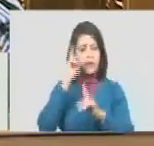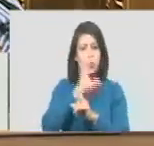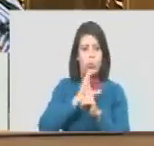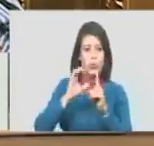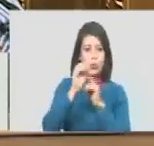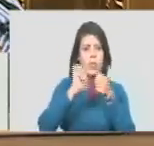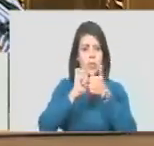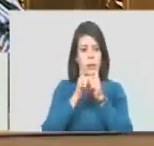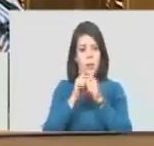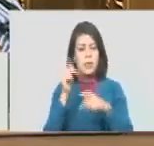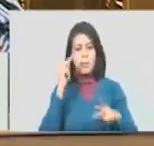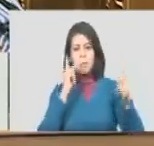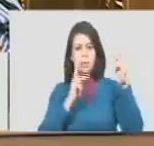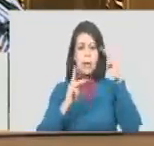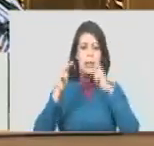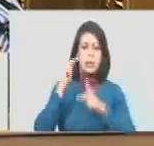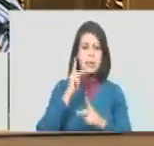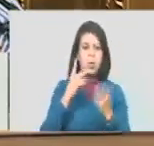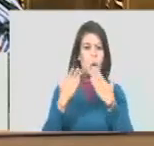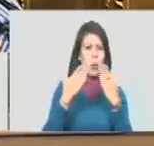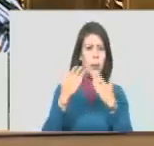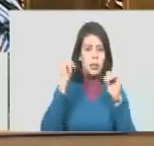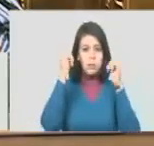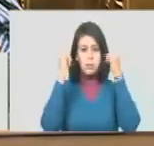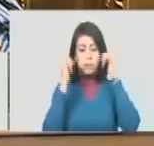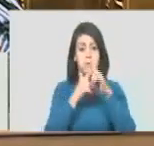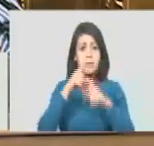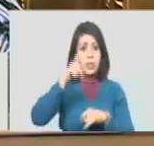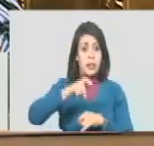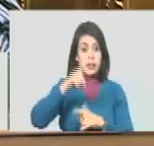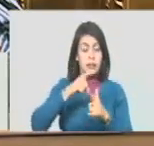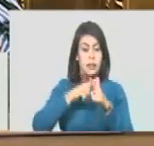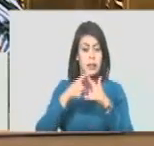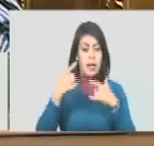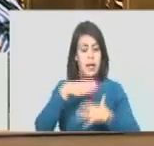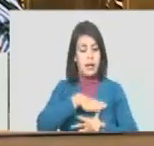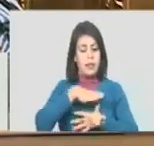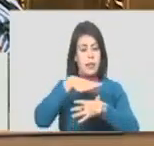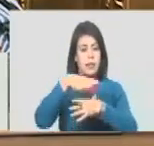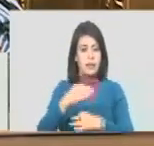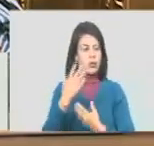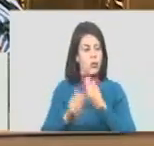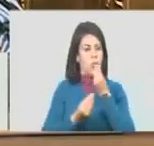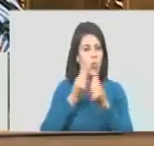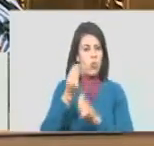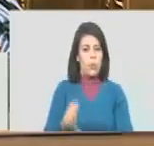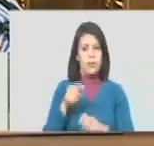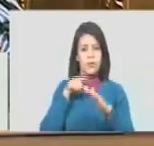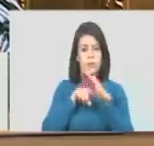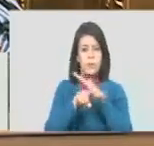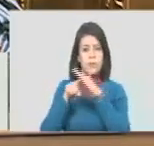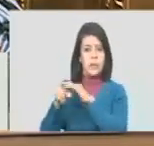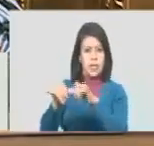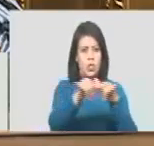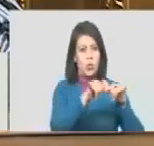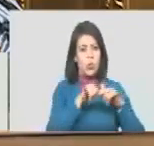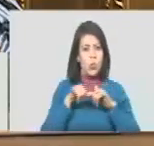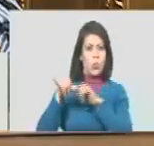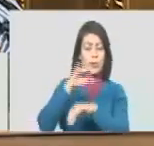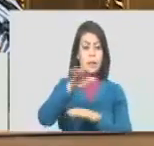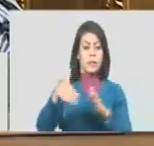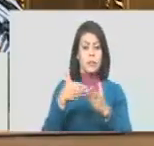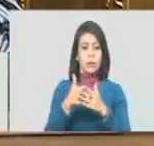cultura, deporte y esparcimiento, teniendo en cuenta sus necesidades e intereses a través del acceso en igualdad de